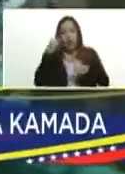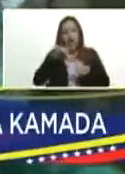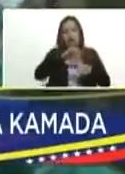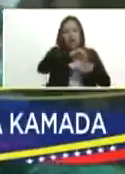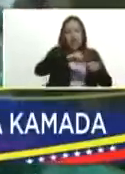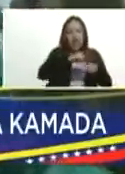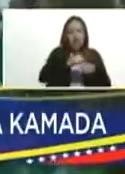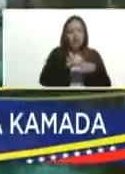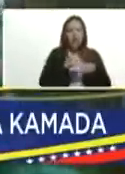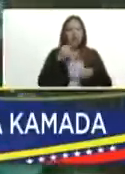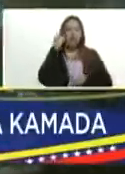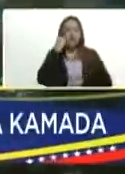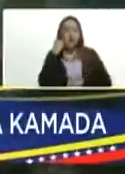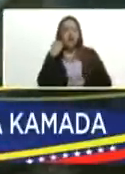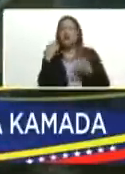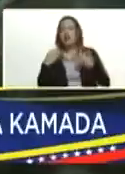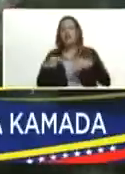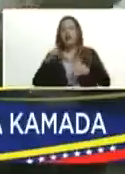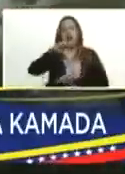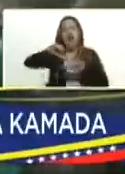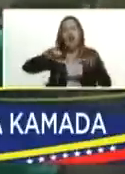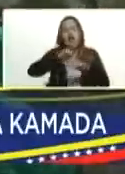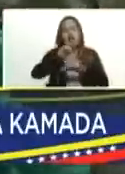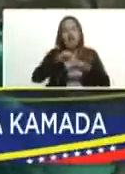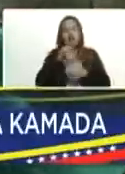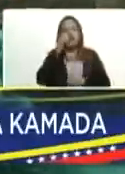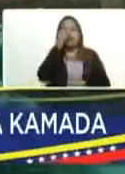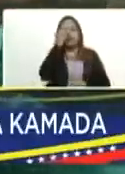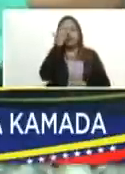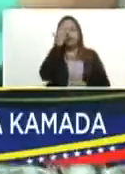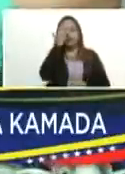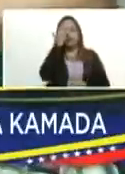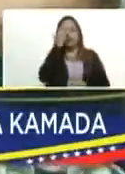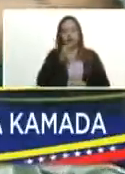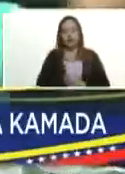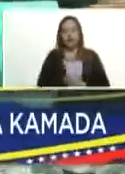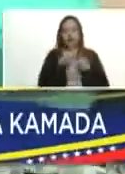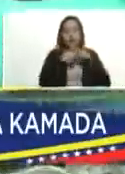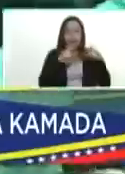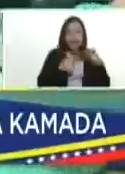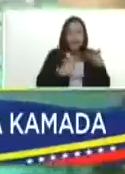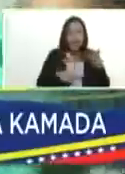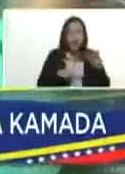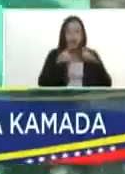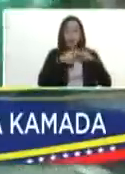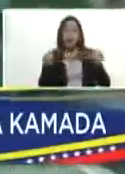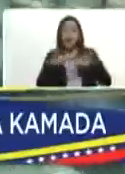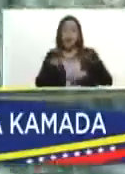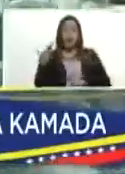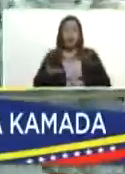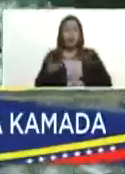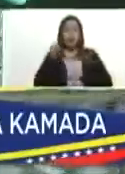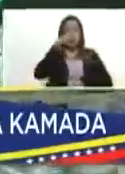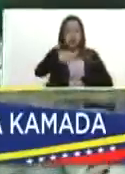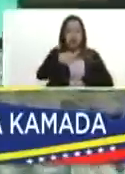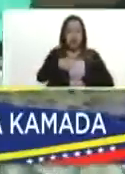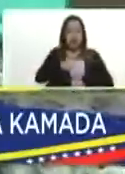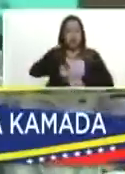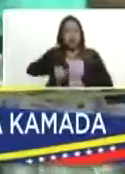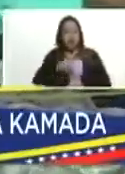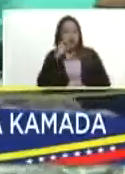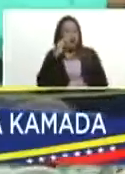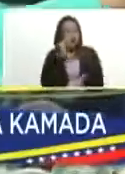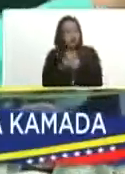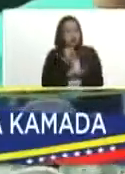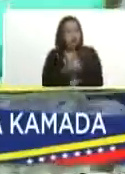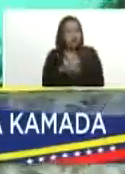al natural, en aceite, en fin. Pero sobre todo, presidente, aquí pude